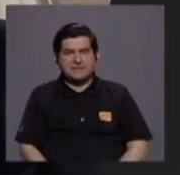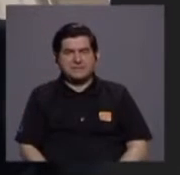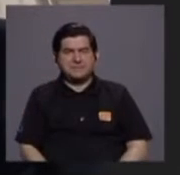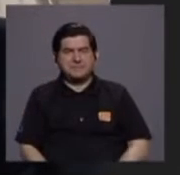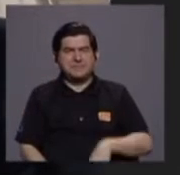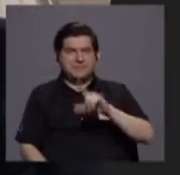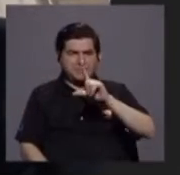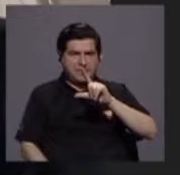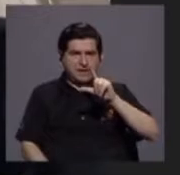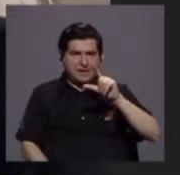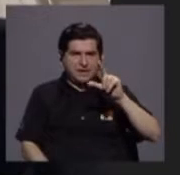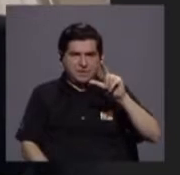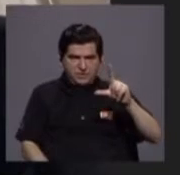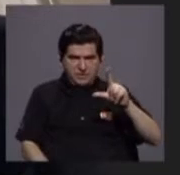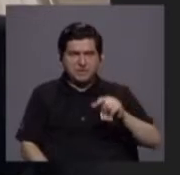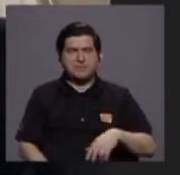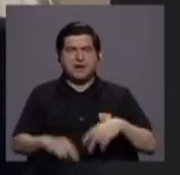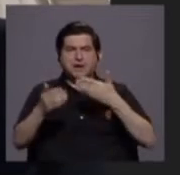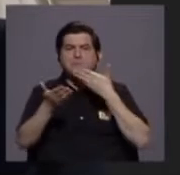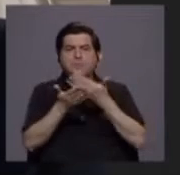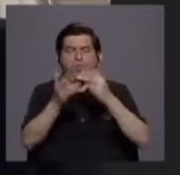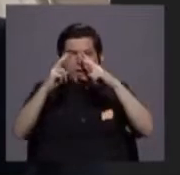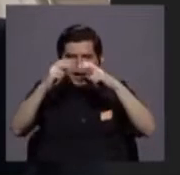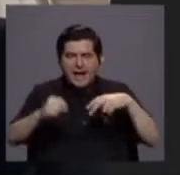hizo un buen análisis político,